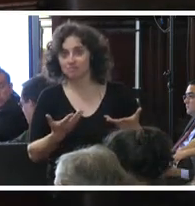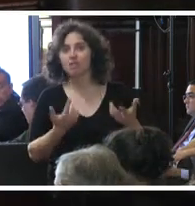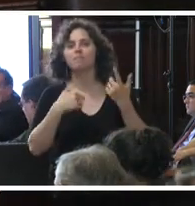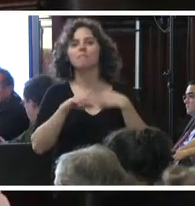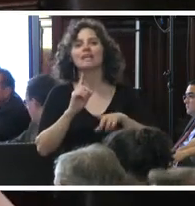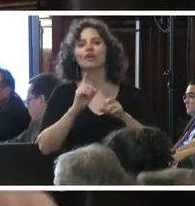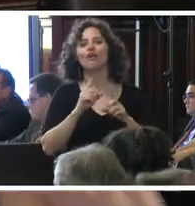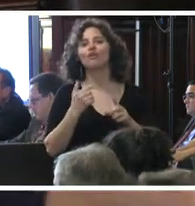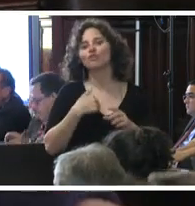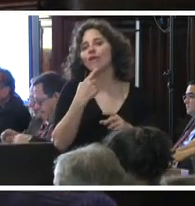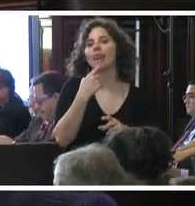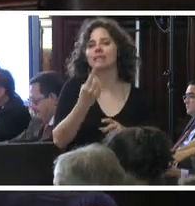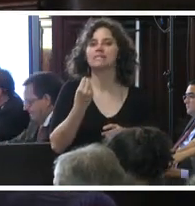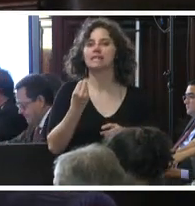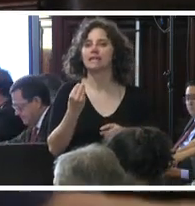Pero he de decir que